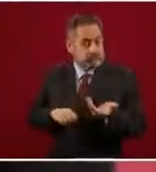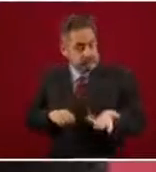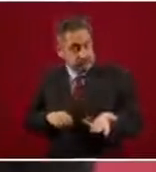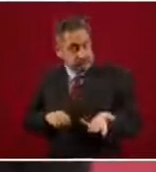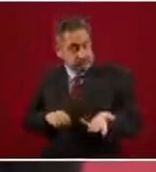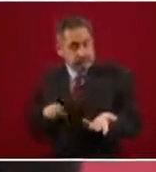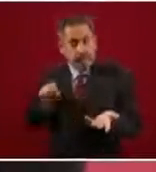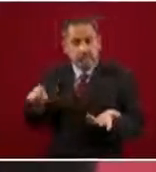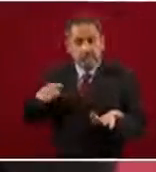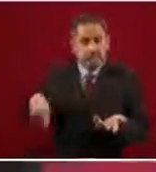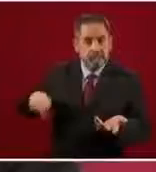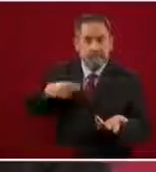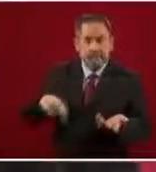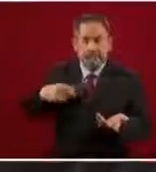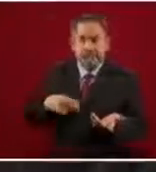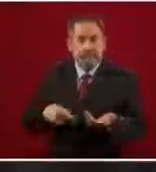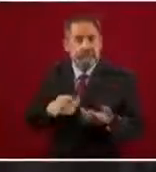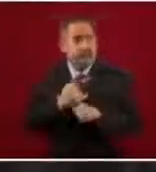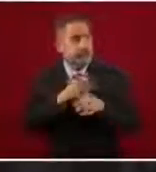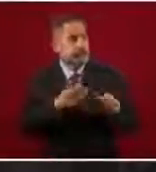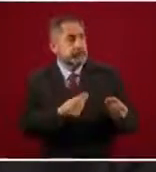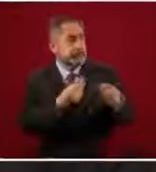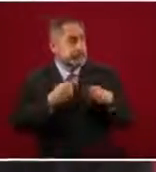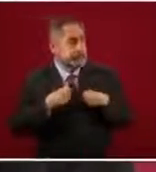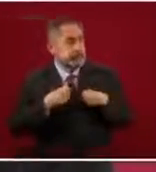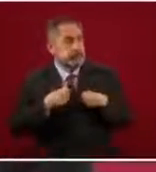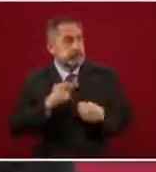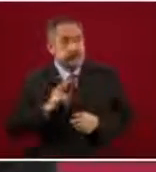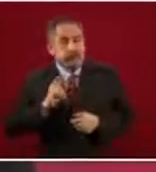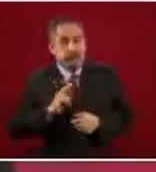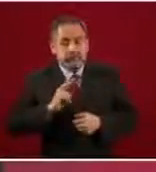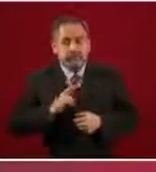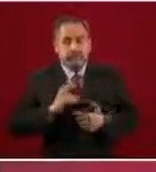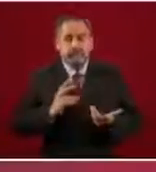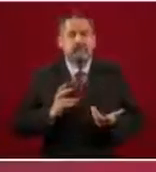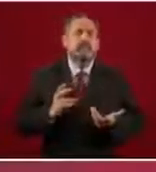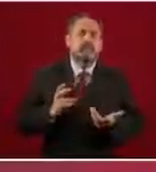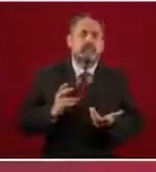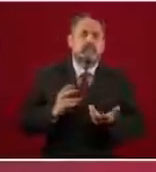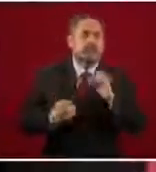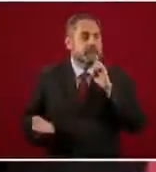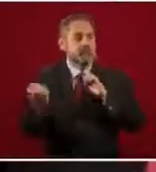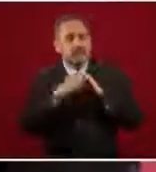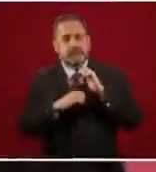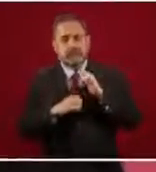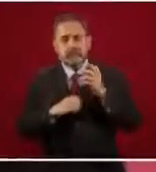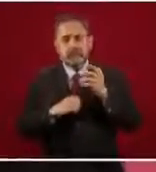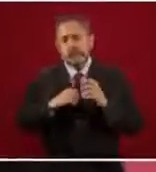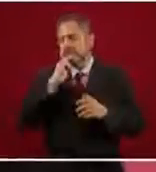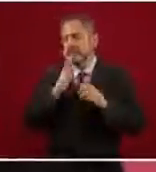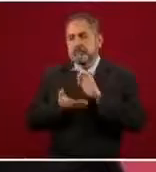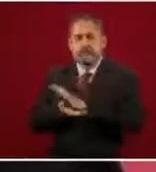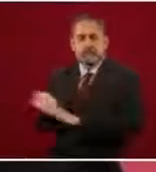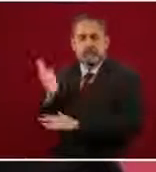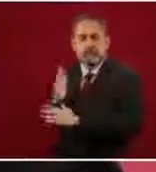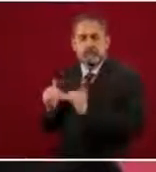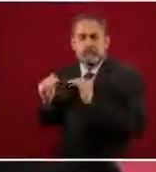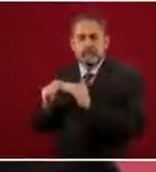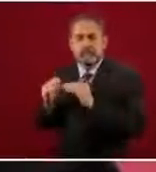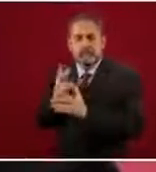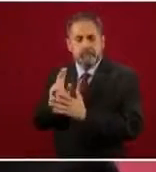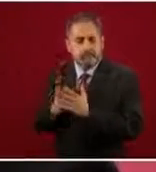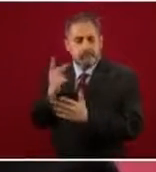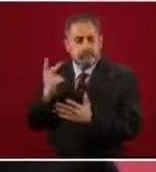que la gente recibe información y dicen, pues fui engañado, me quiero regresar.